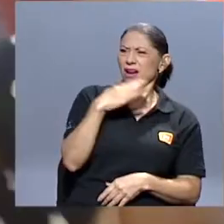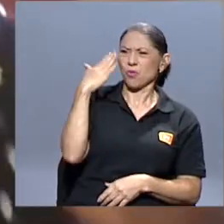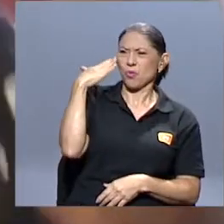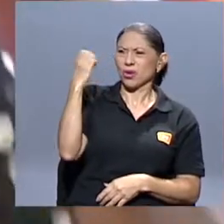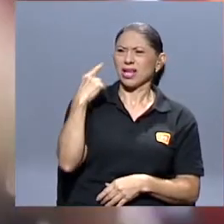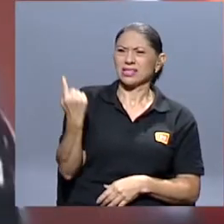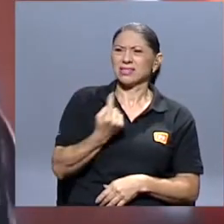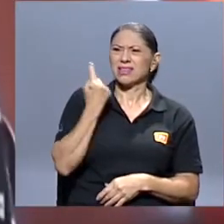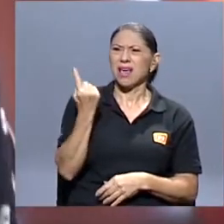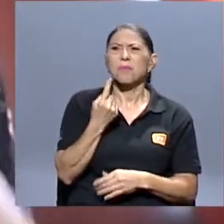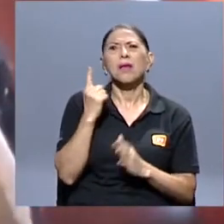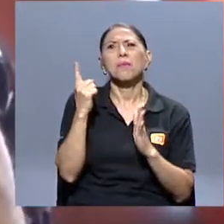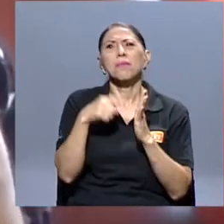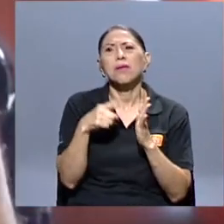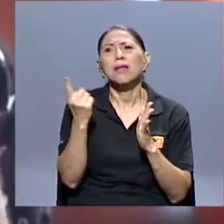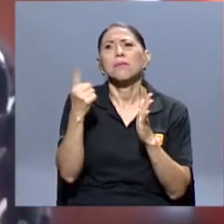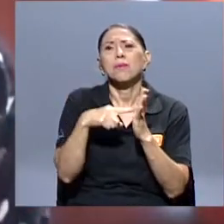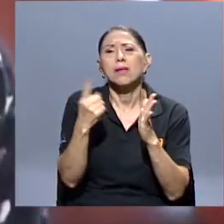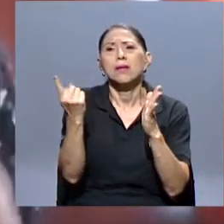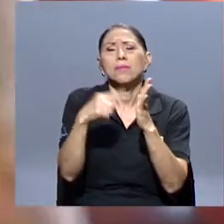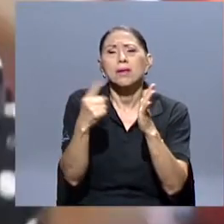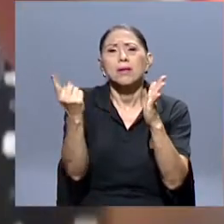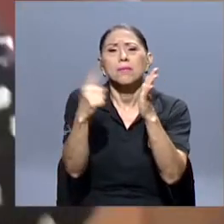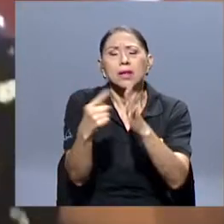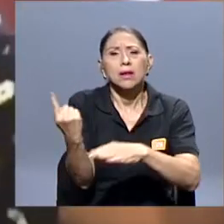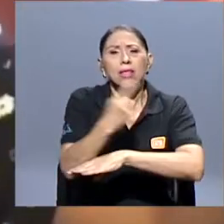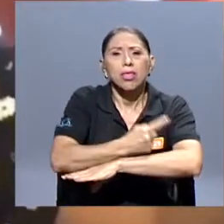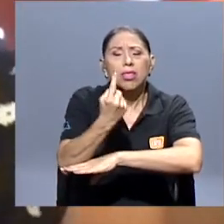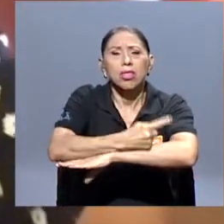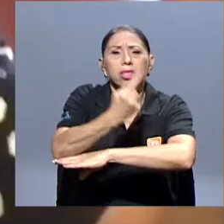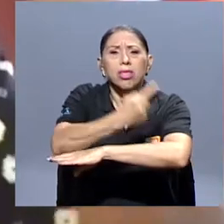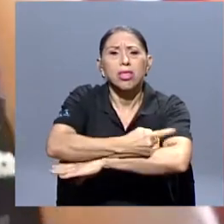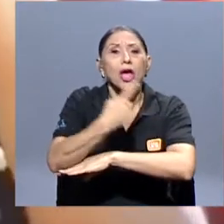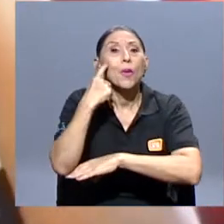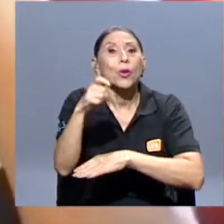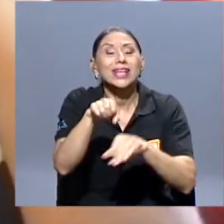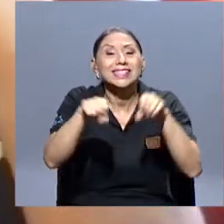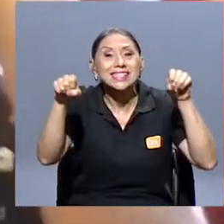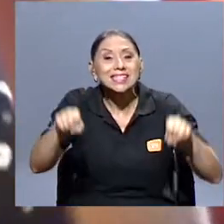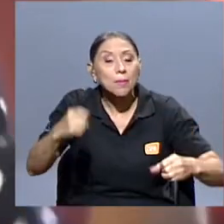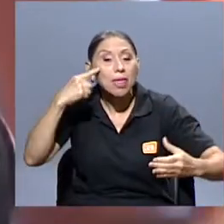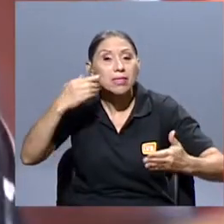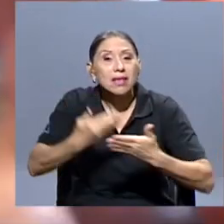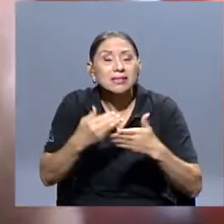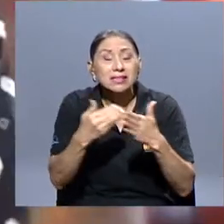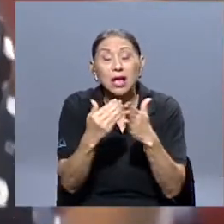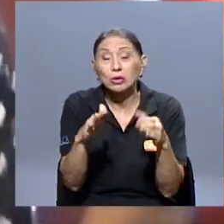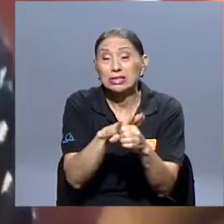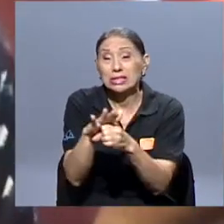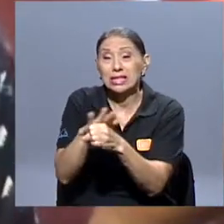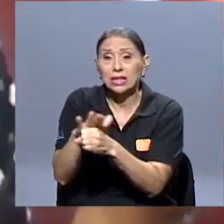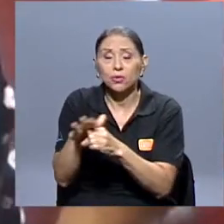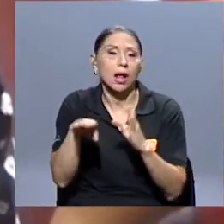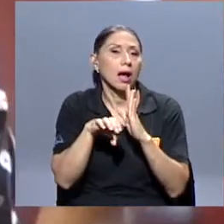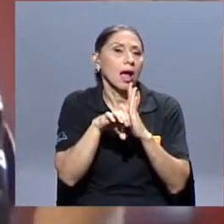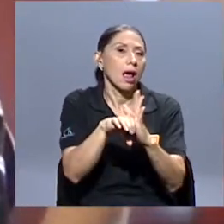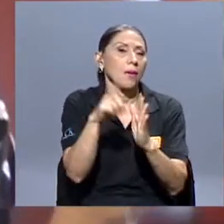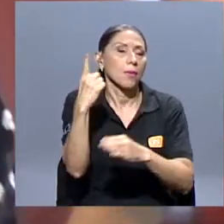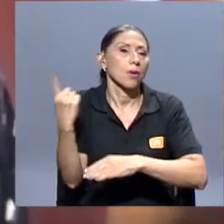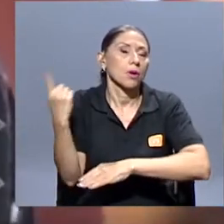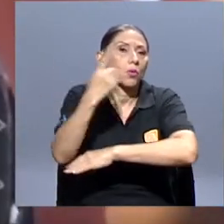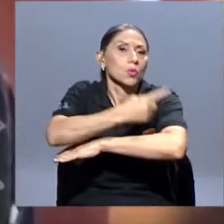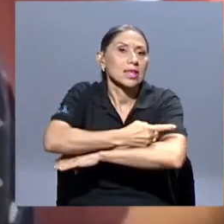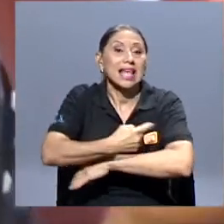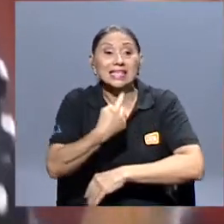Es porque se satura el sistema de testeo, ¿verdad? Y la forma en que se reporta. Por decirle, en un día se reportan